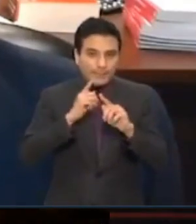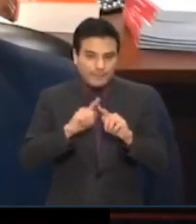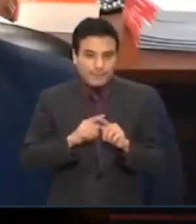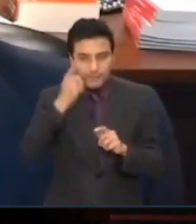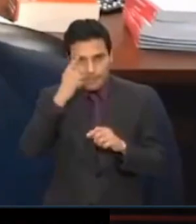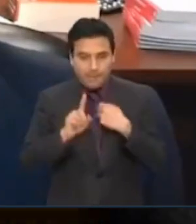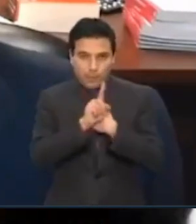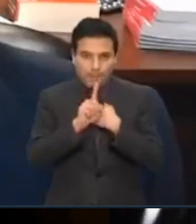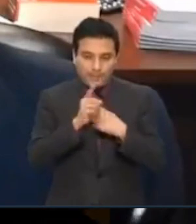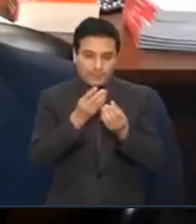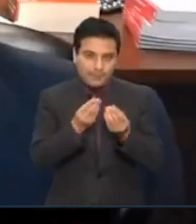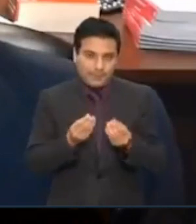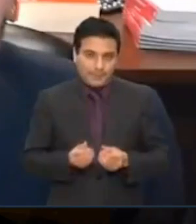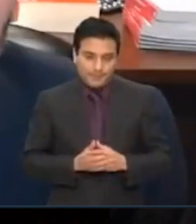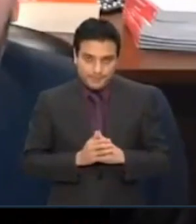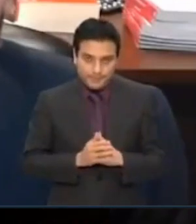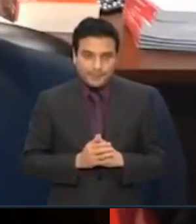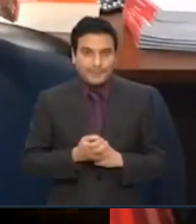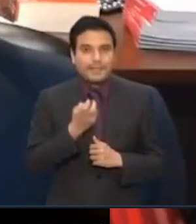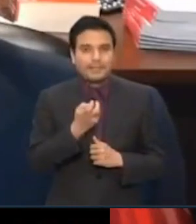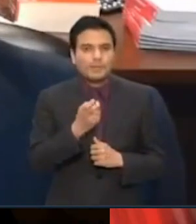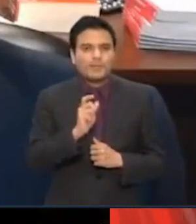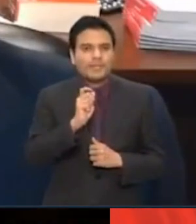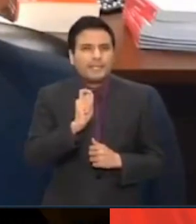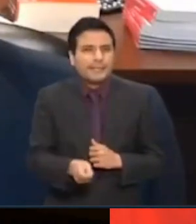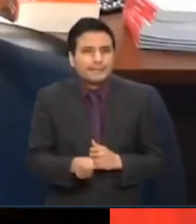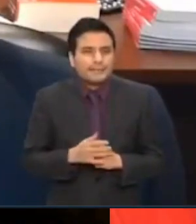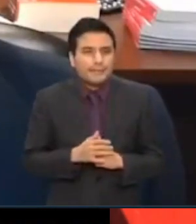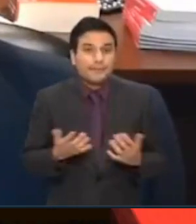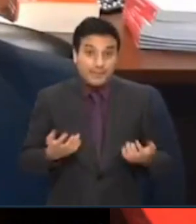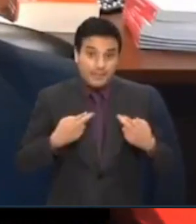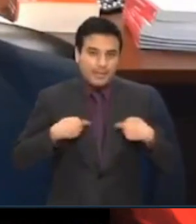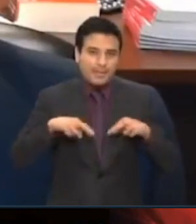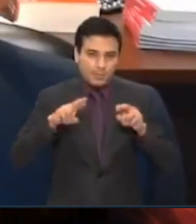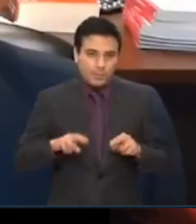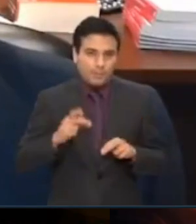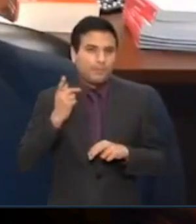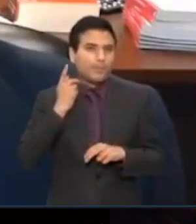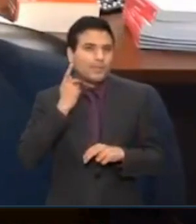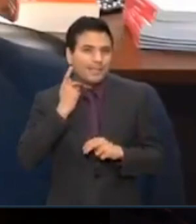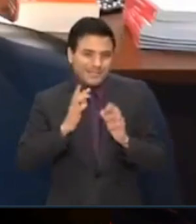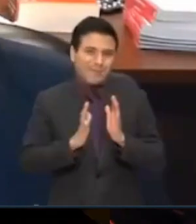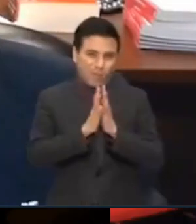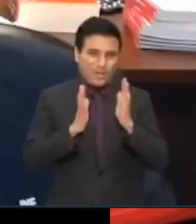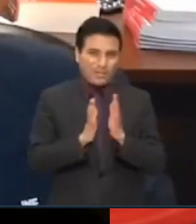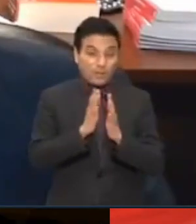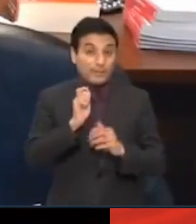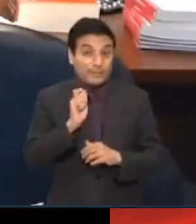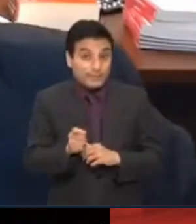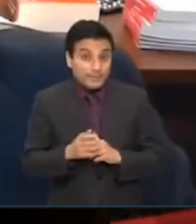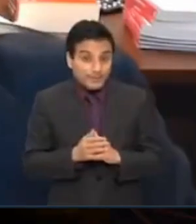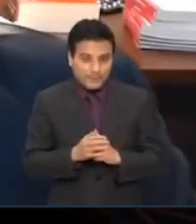en nombre de todas y todos. Lo anterior significa que la representación política en términos democráticos significa ante